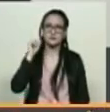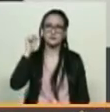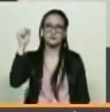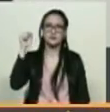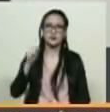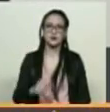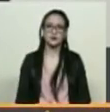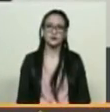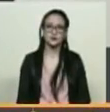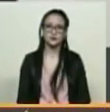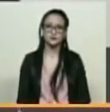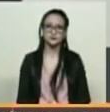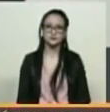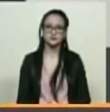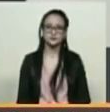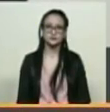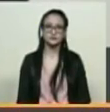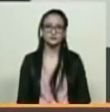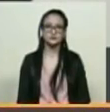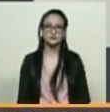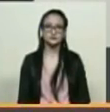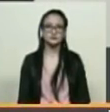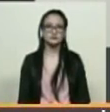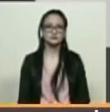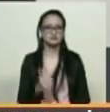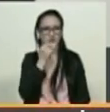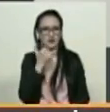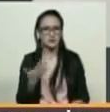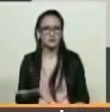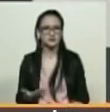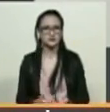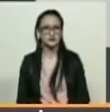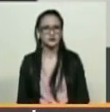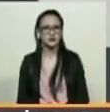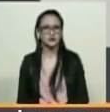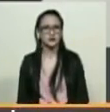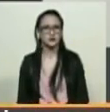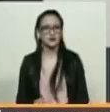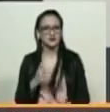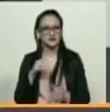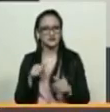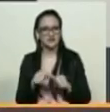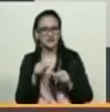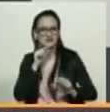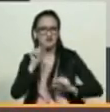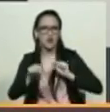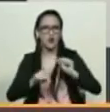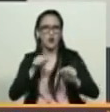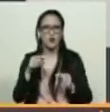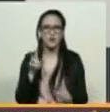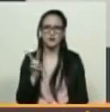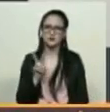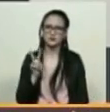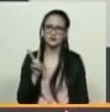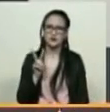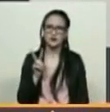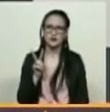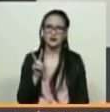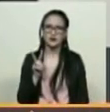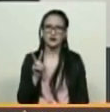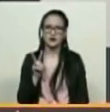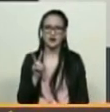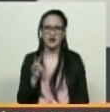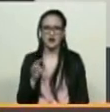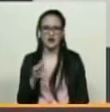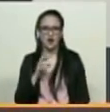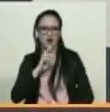constitucional de la República Bolivariana de Venezuela. ¿Qué va a pasar? ¿Seguir insultando a Venezuela? ¿Seguir con sus campañas xenofóbicas,